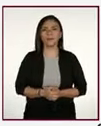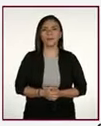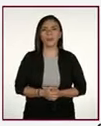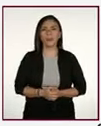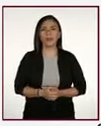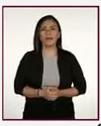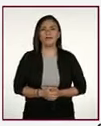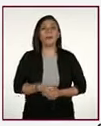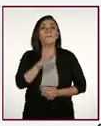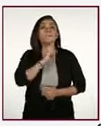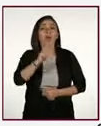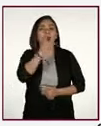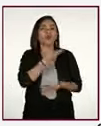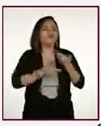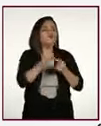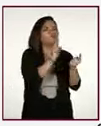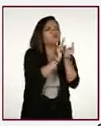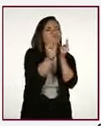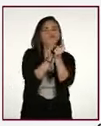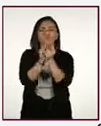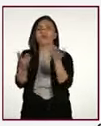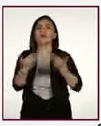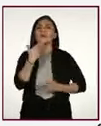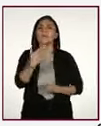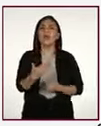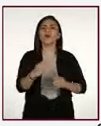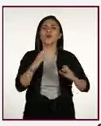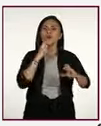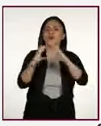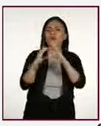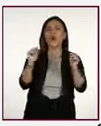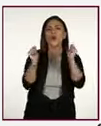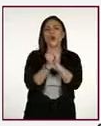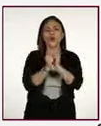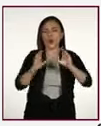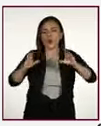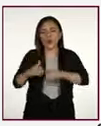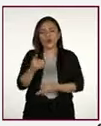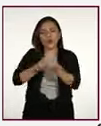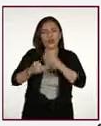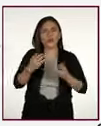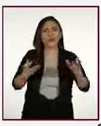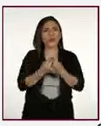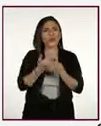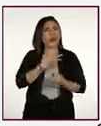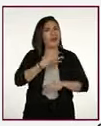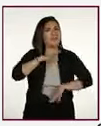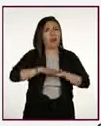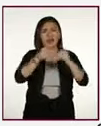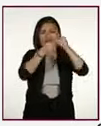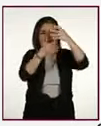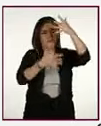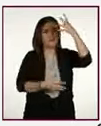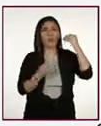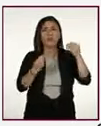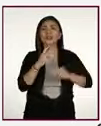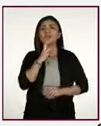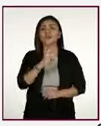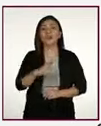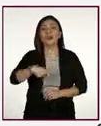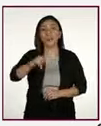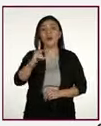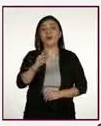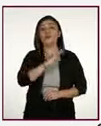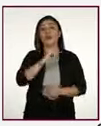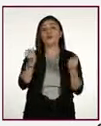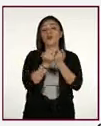Mantener una buena convivencia, tener buenas relaciones y colaboración con la comunidad. Y tenemos muchas otras respuestas, pero se previene el uso de las